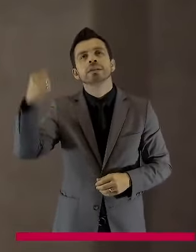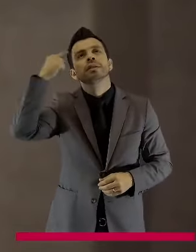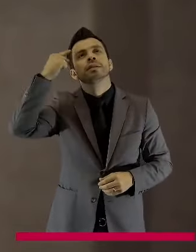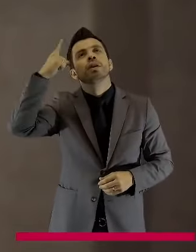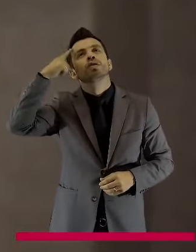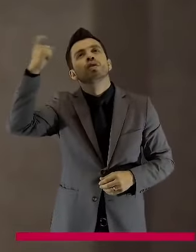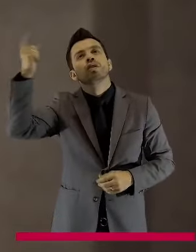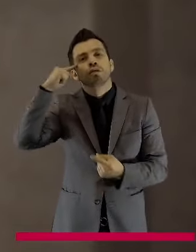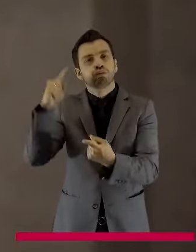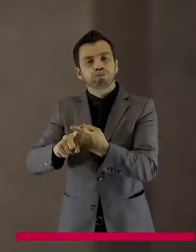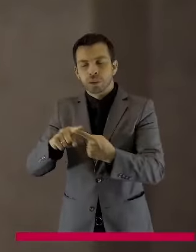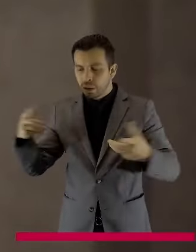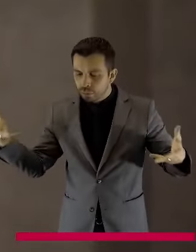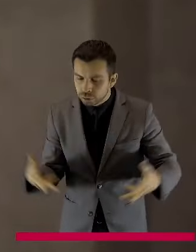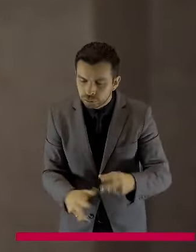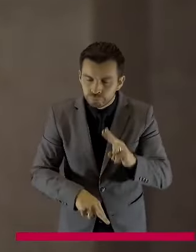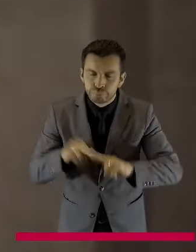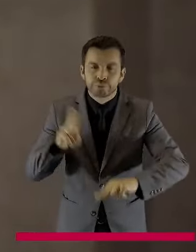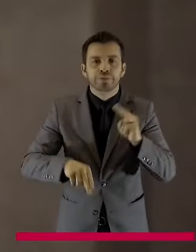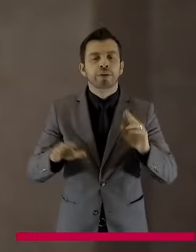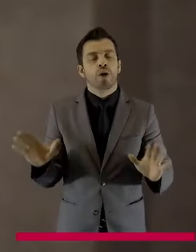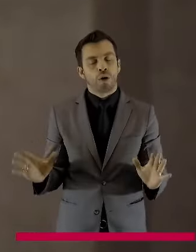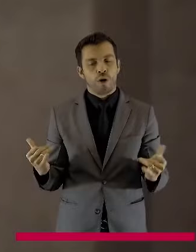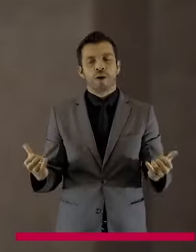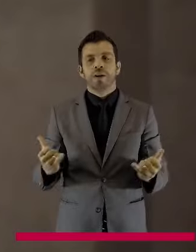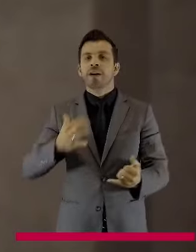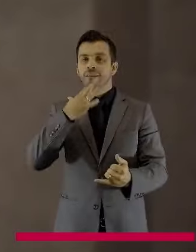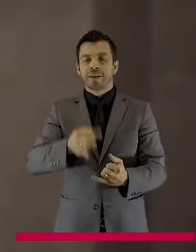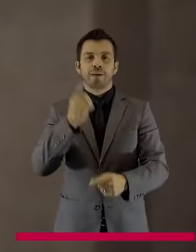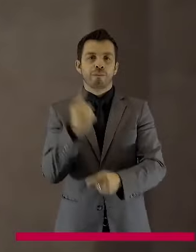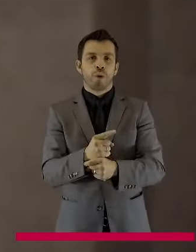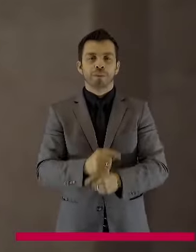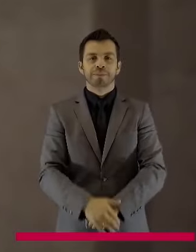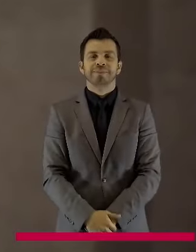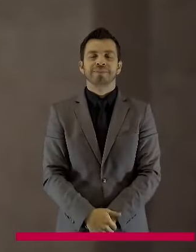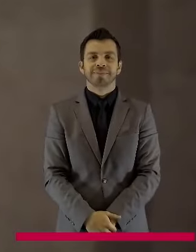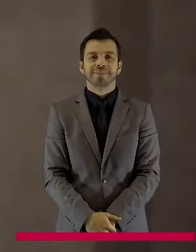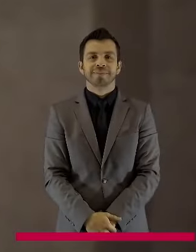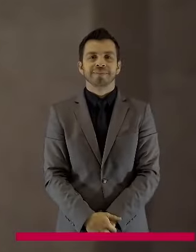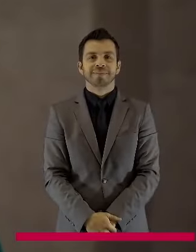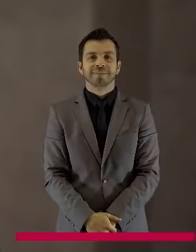esta construcción que hoy se empieza a hacer realidad.